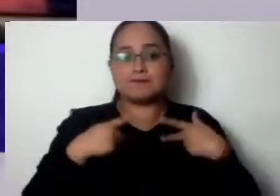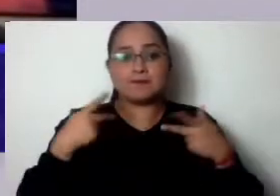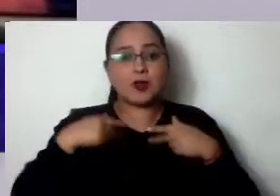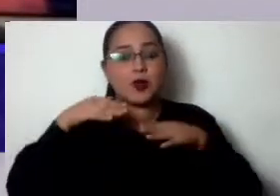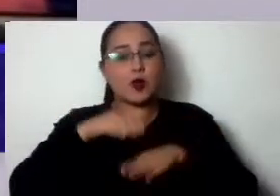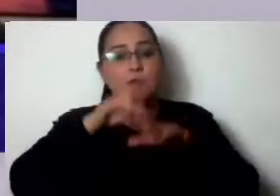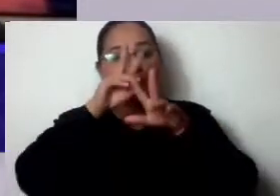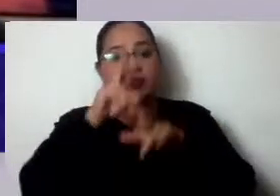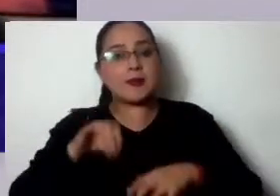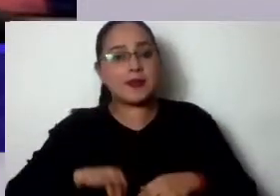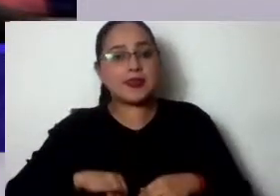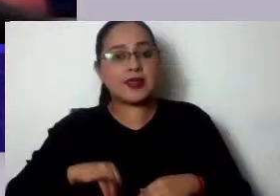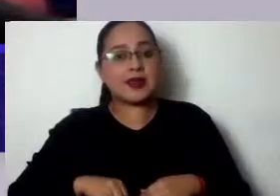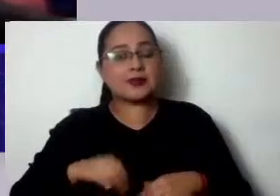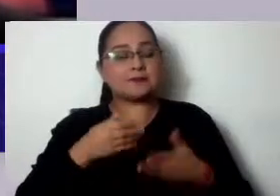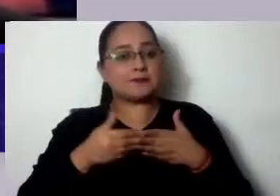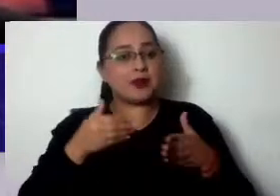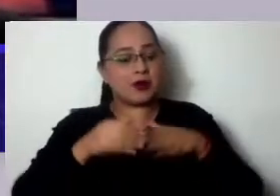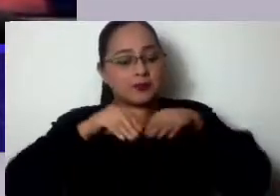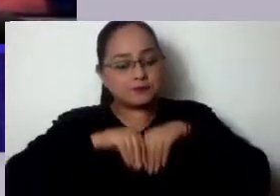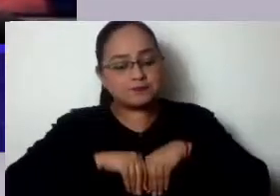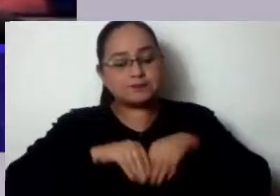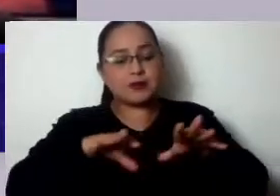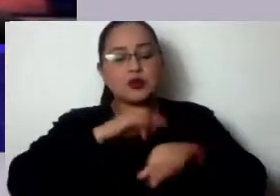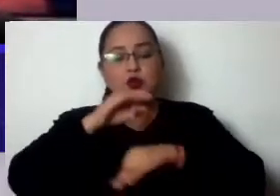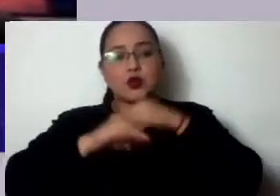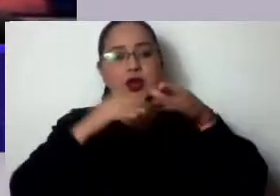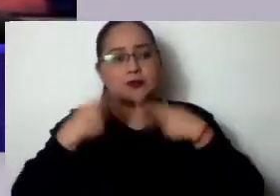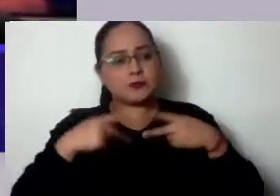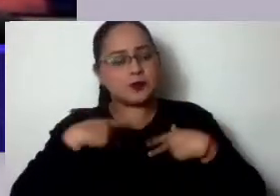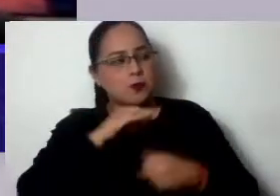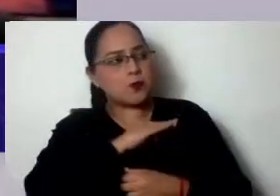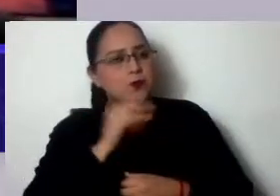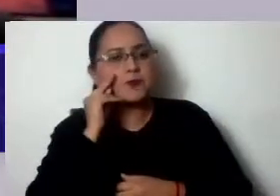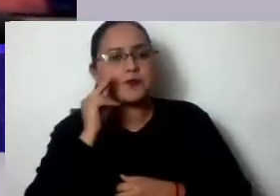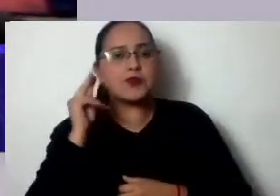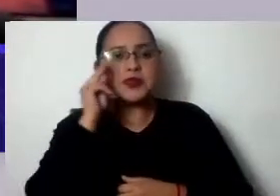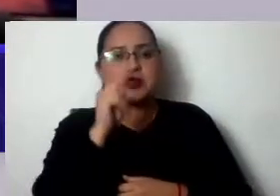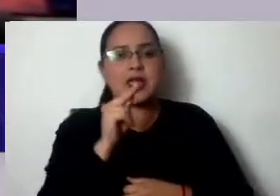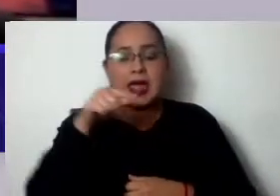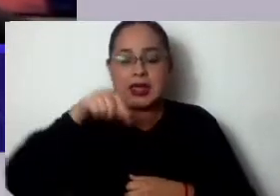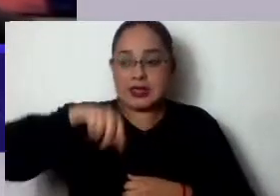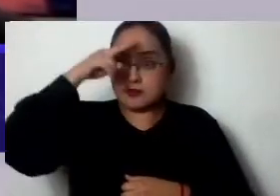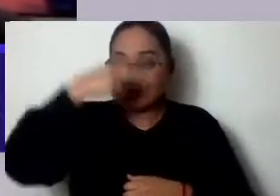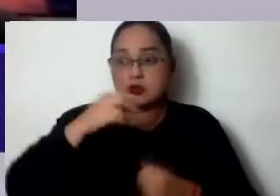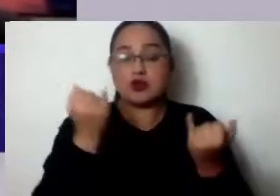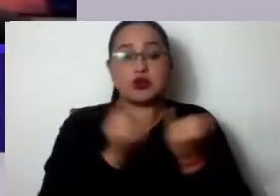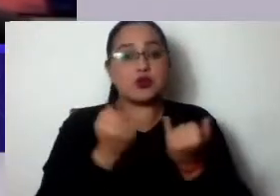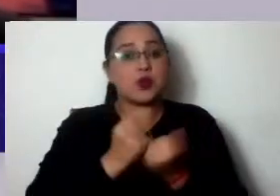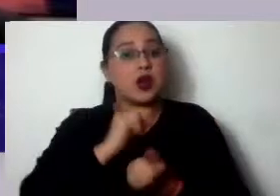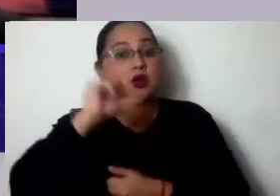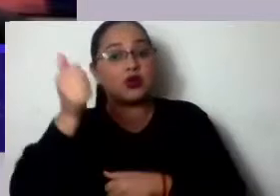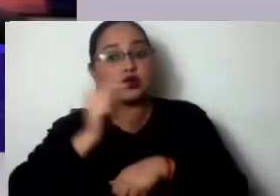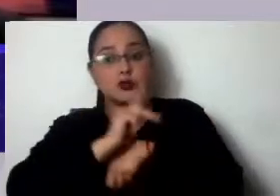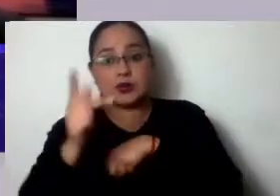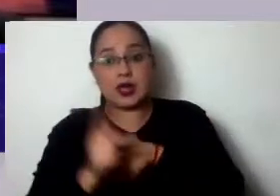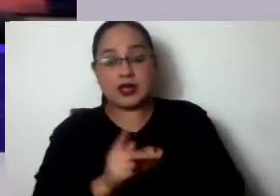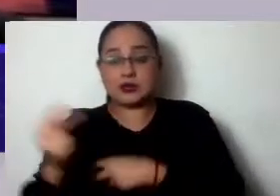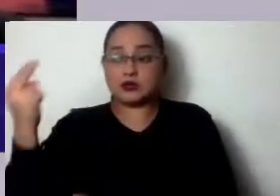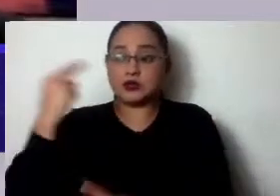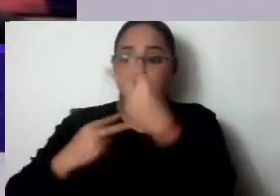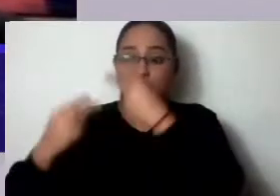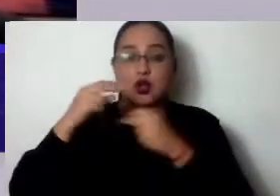la conferencia se transmite a todo el público interesado en méxico y en otros países que nos sigue a través de la plataforma